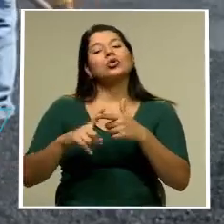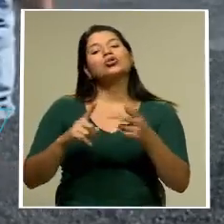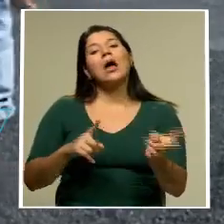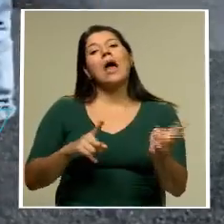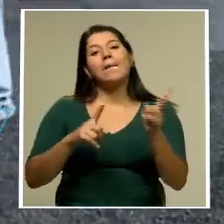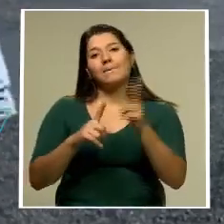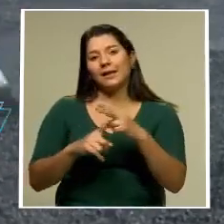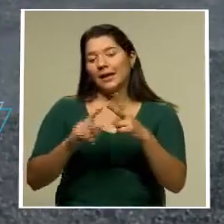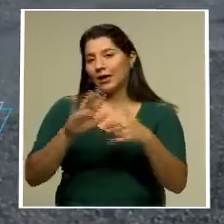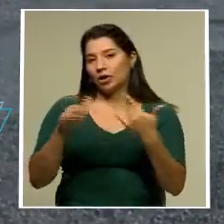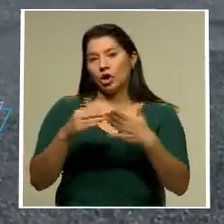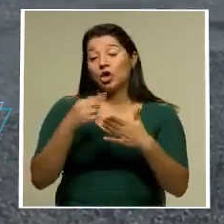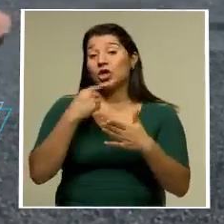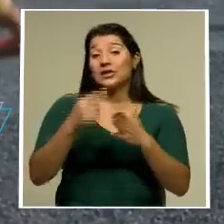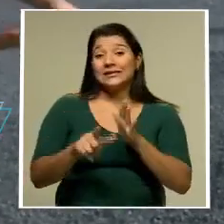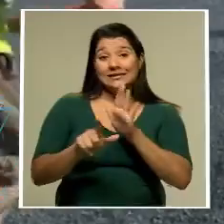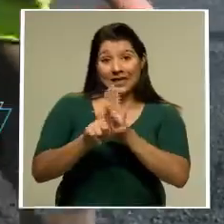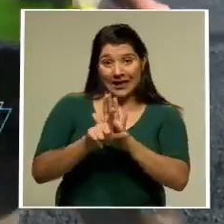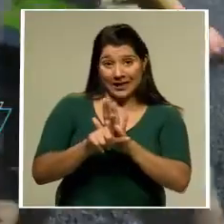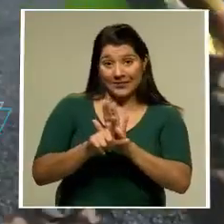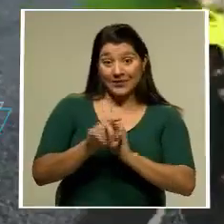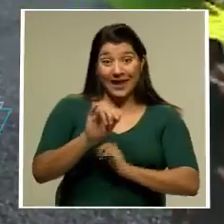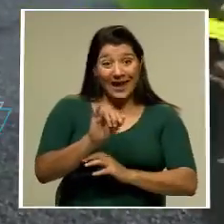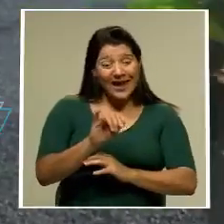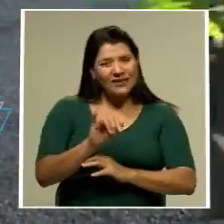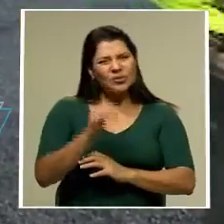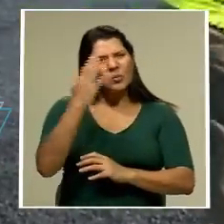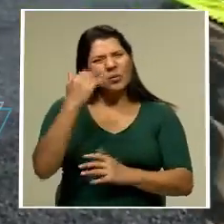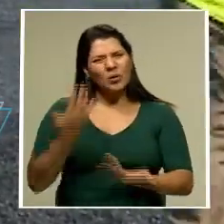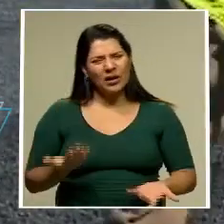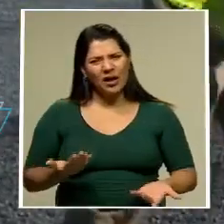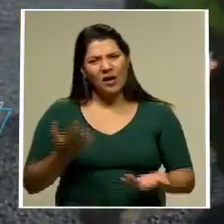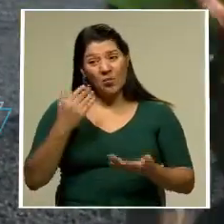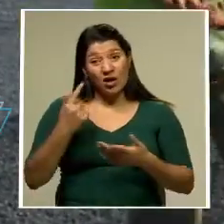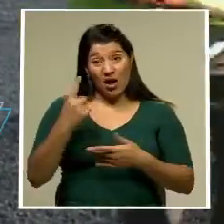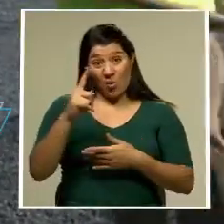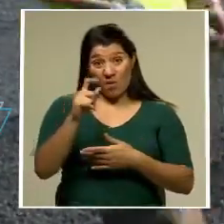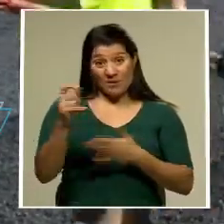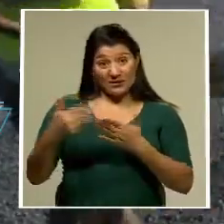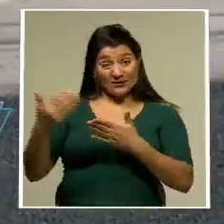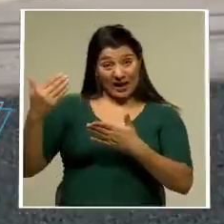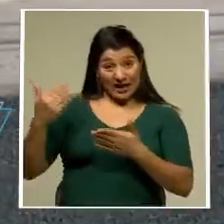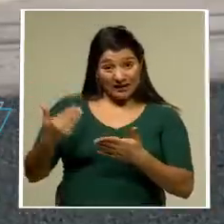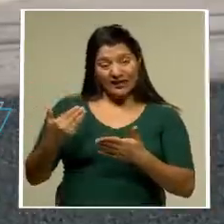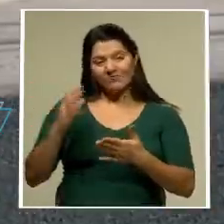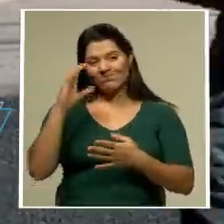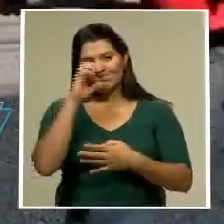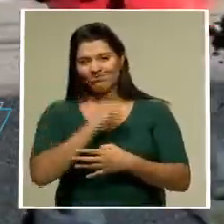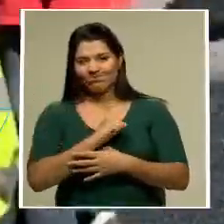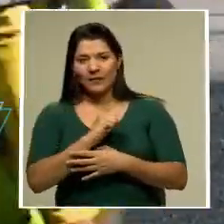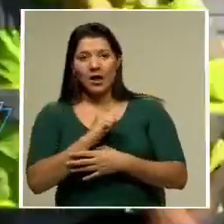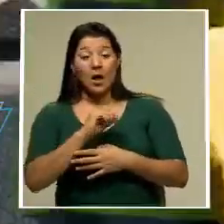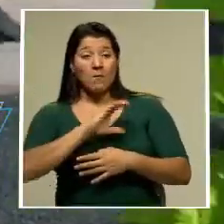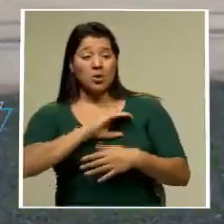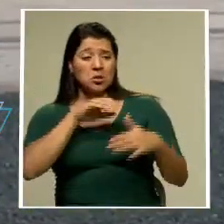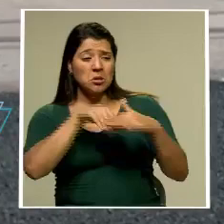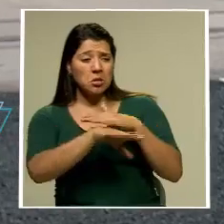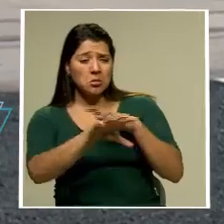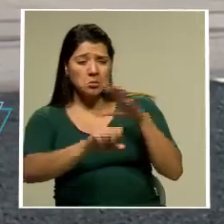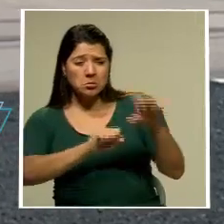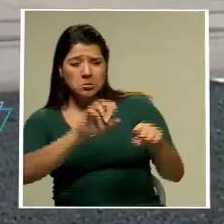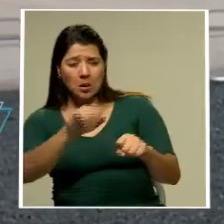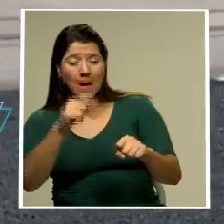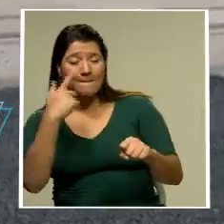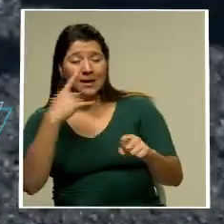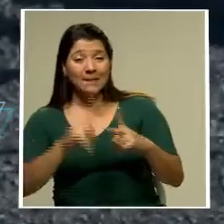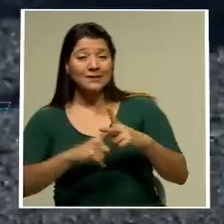ordenamiento jurídico. Esta medida surge un mes después de que se dieron a conocer los allanamientos a funcionarios públicos y empresarios por supuesta